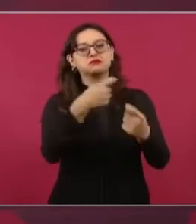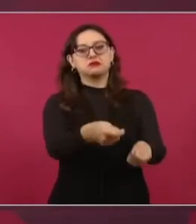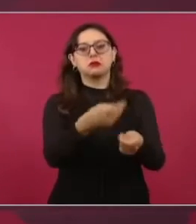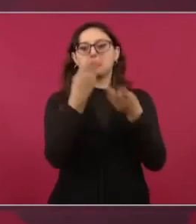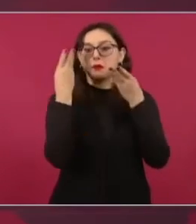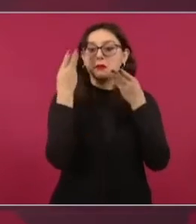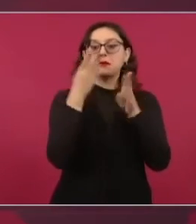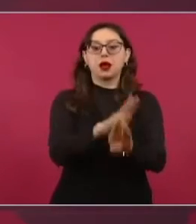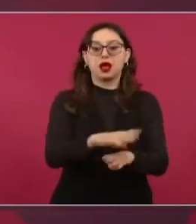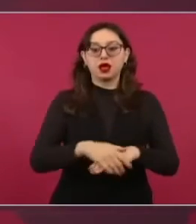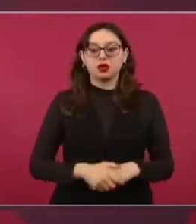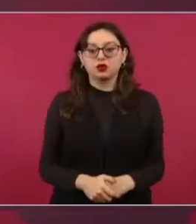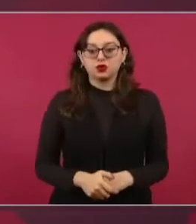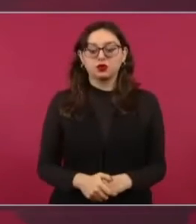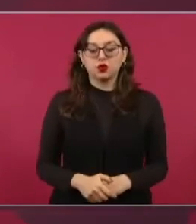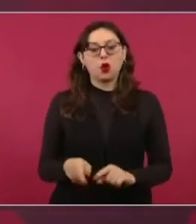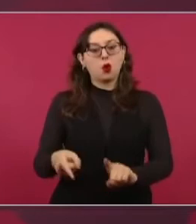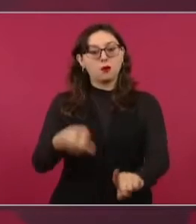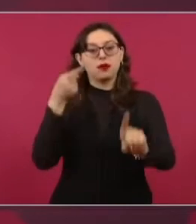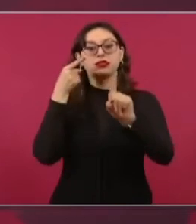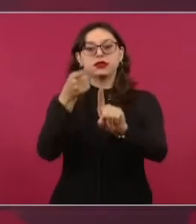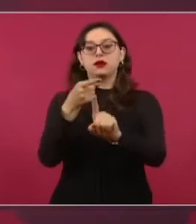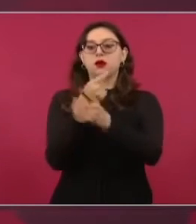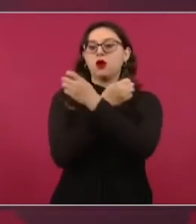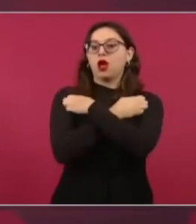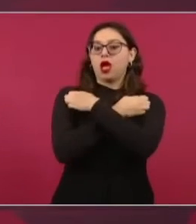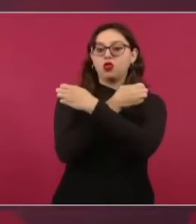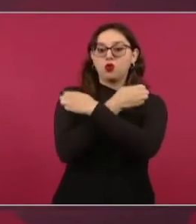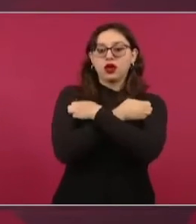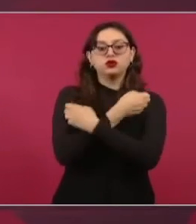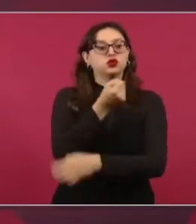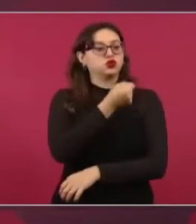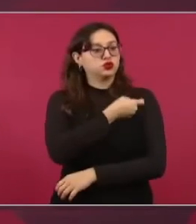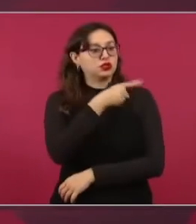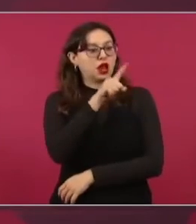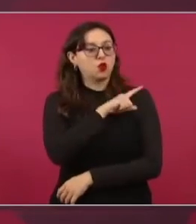privatizar por completo la educación, la salud.